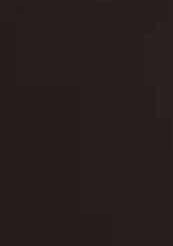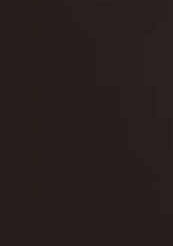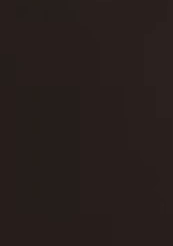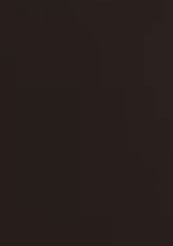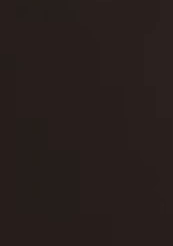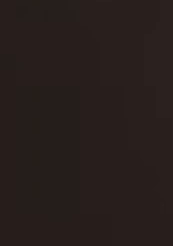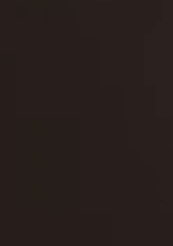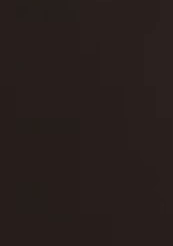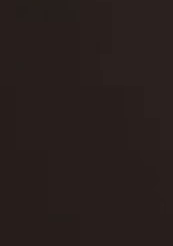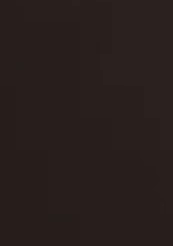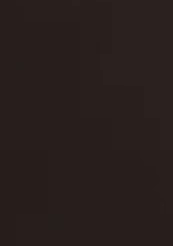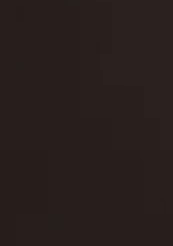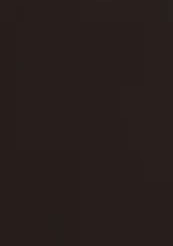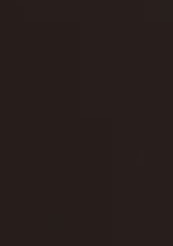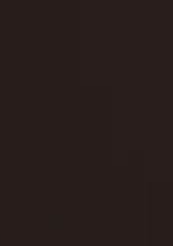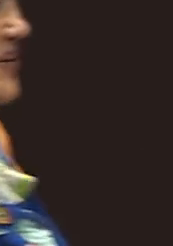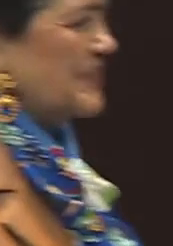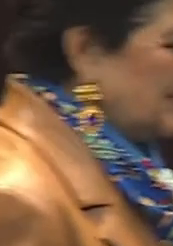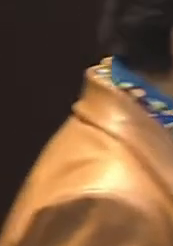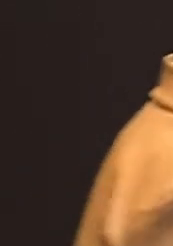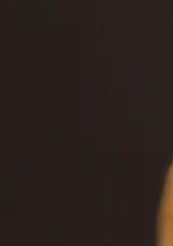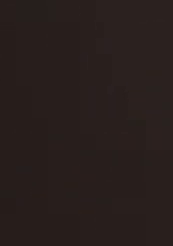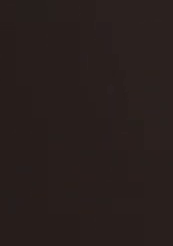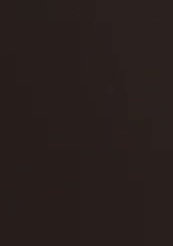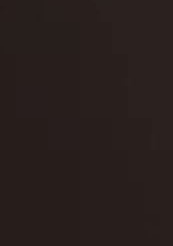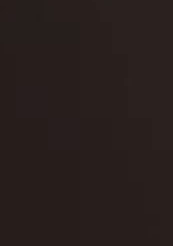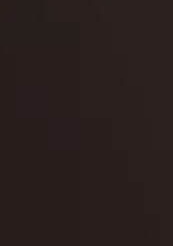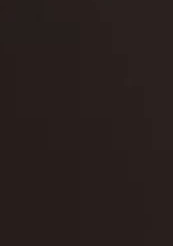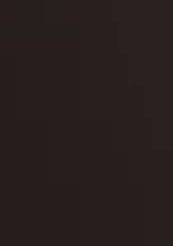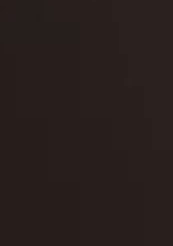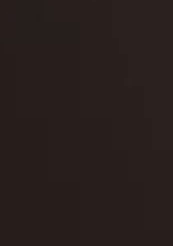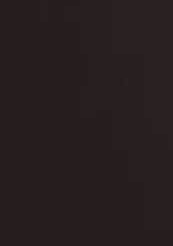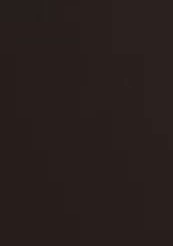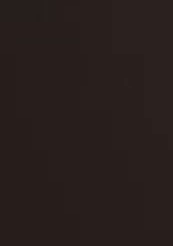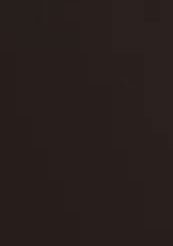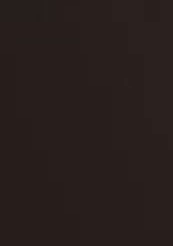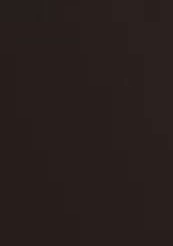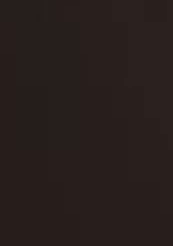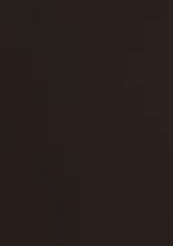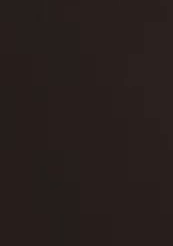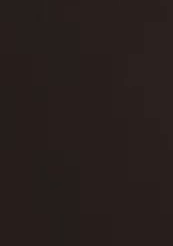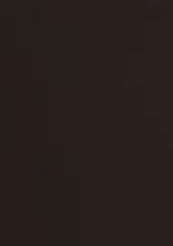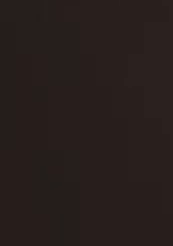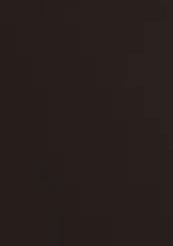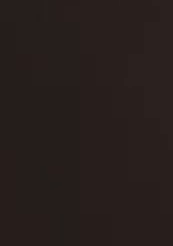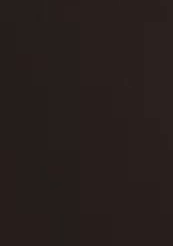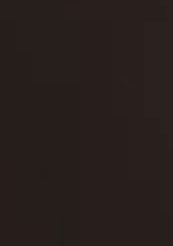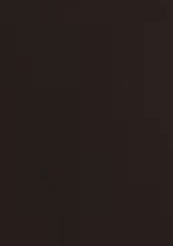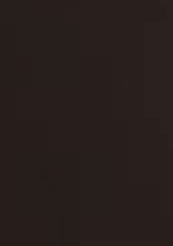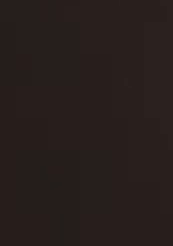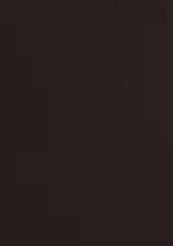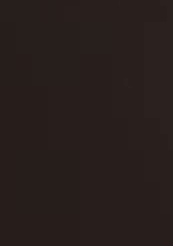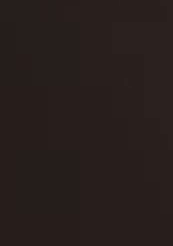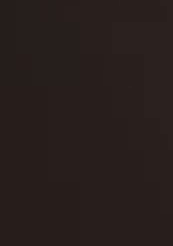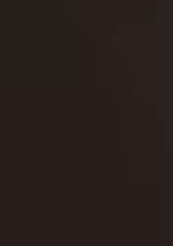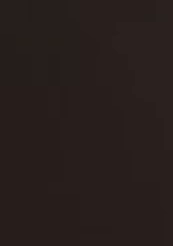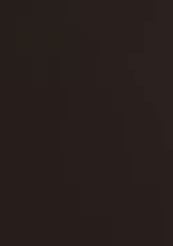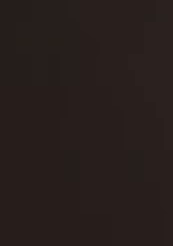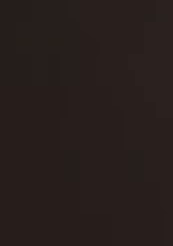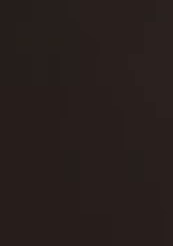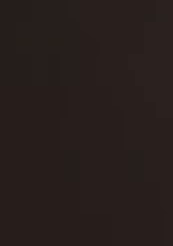dolosos, superando los sexenios de Felipe Calderón con 120,000 y el de Enrique Peña Nieto